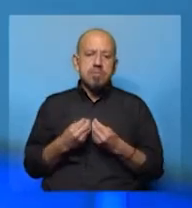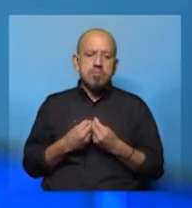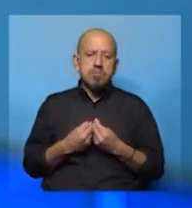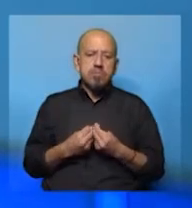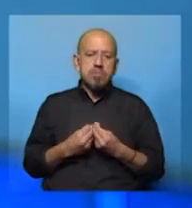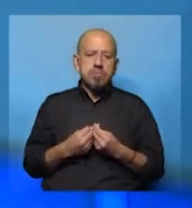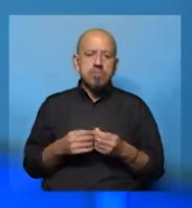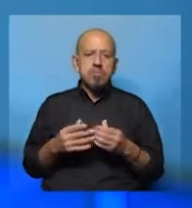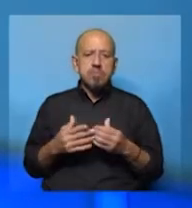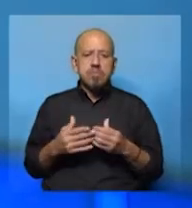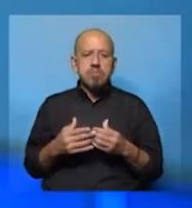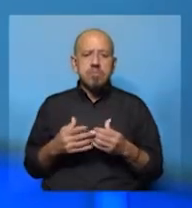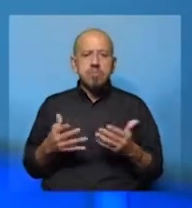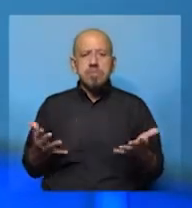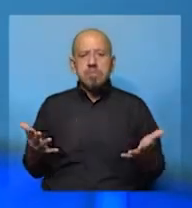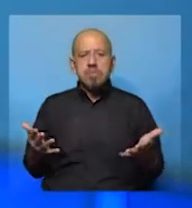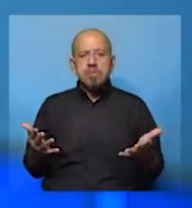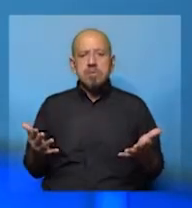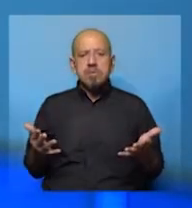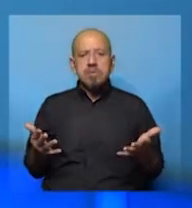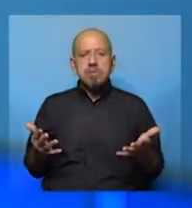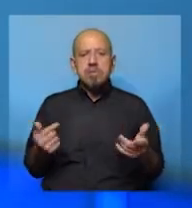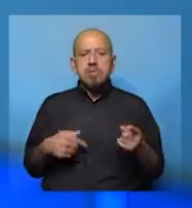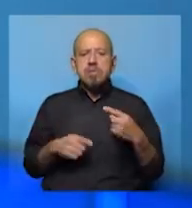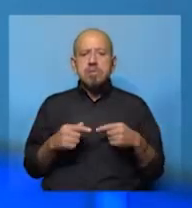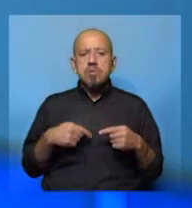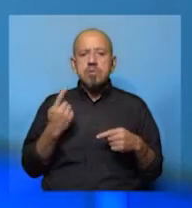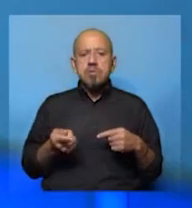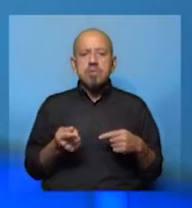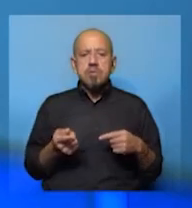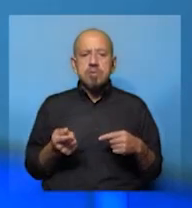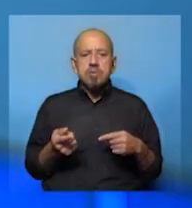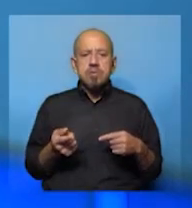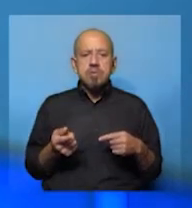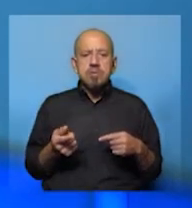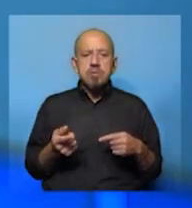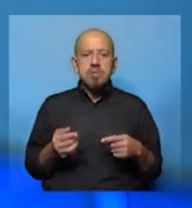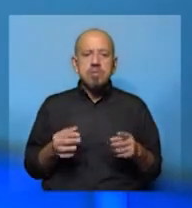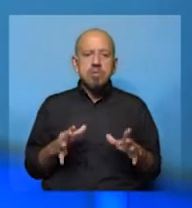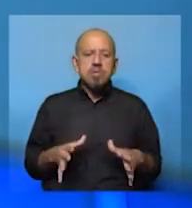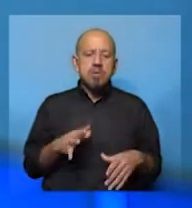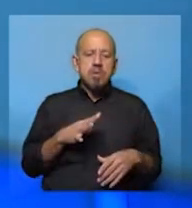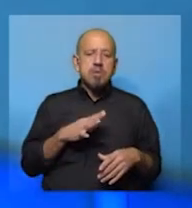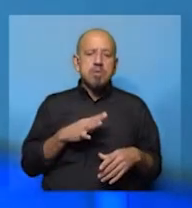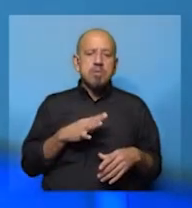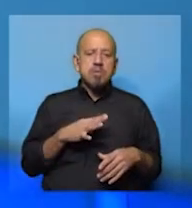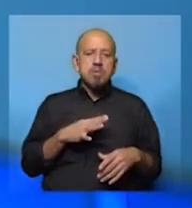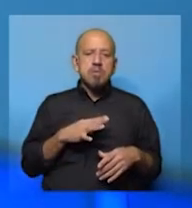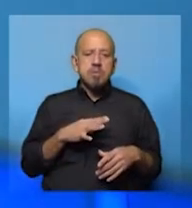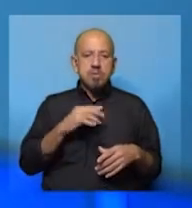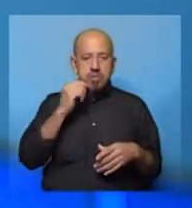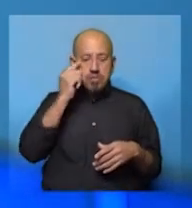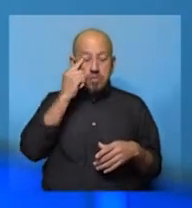packing verdad que ese es otro de los aspectos en los que bueno cuando se crearon